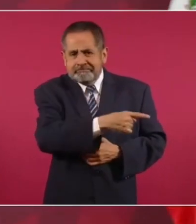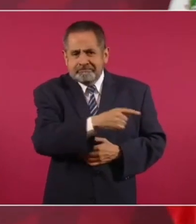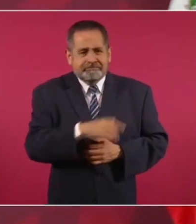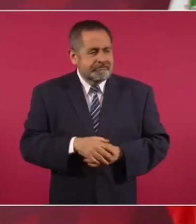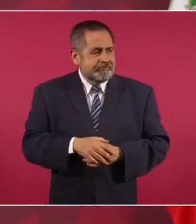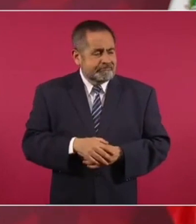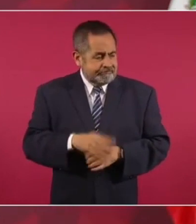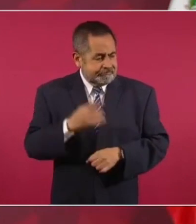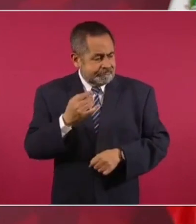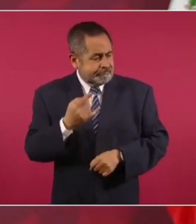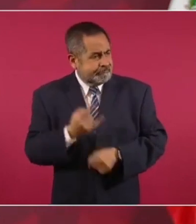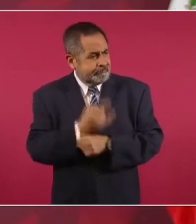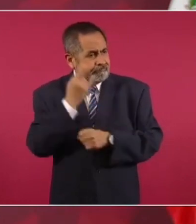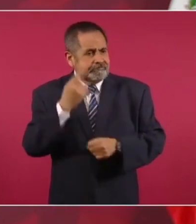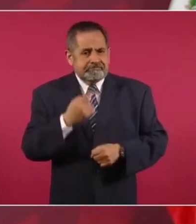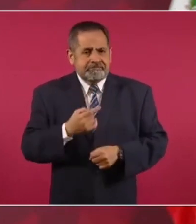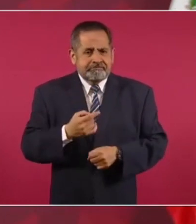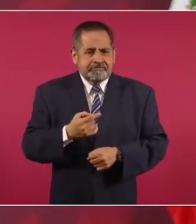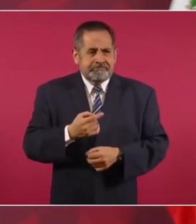inmoral,